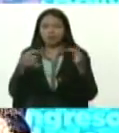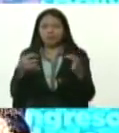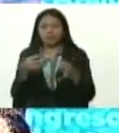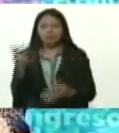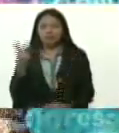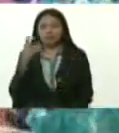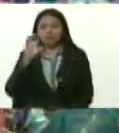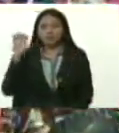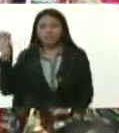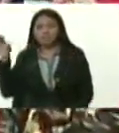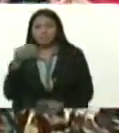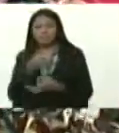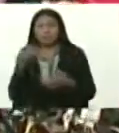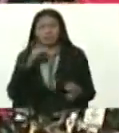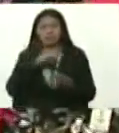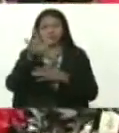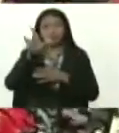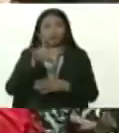Tremendo viaje.